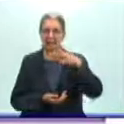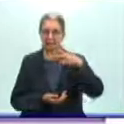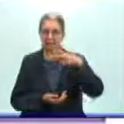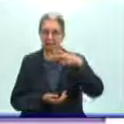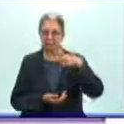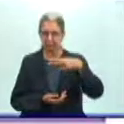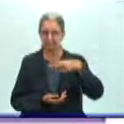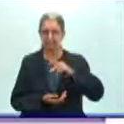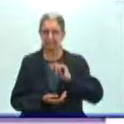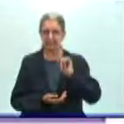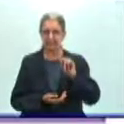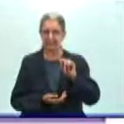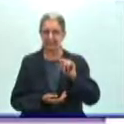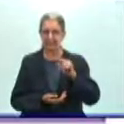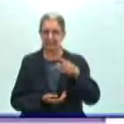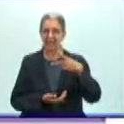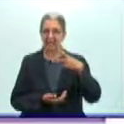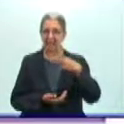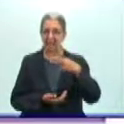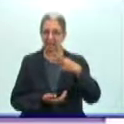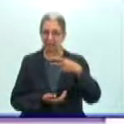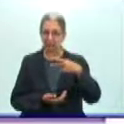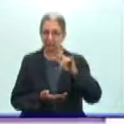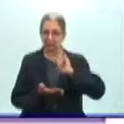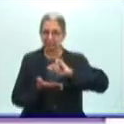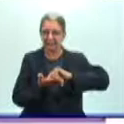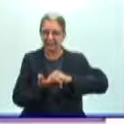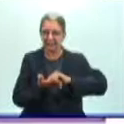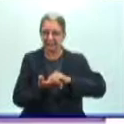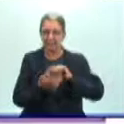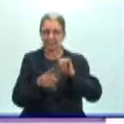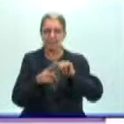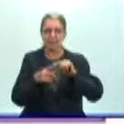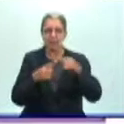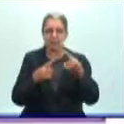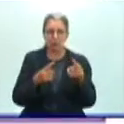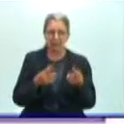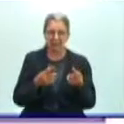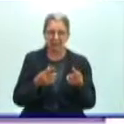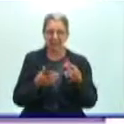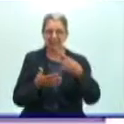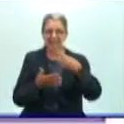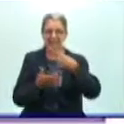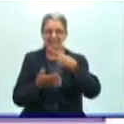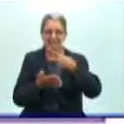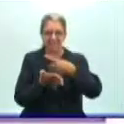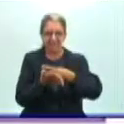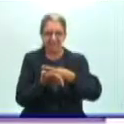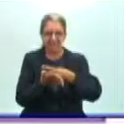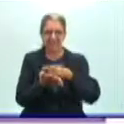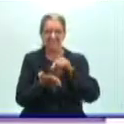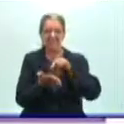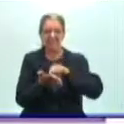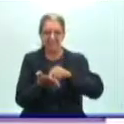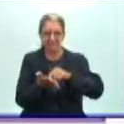es un ángulo central porque su vértice es el centro de la